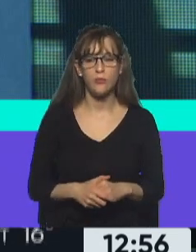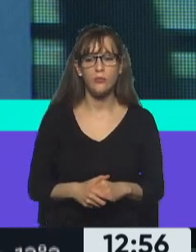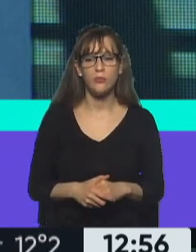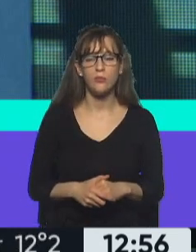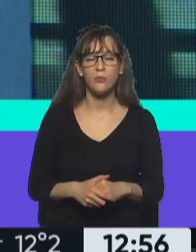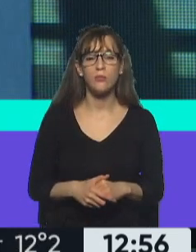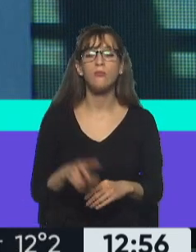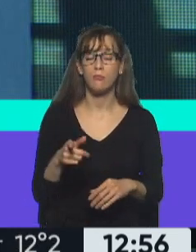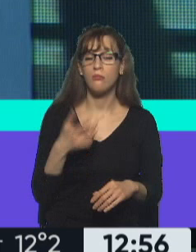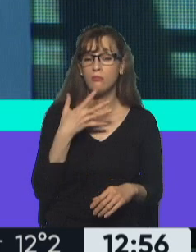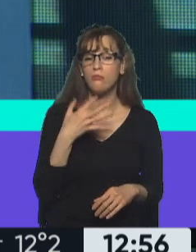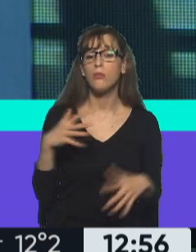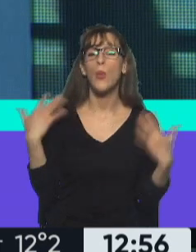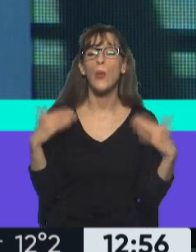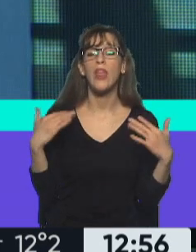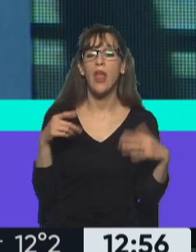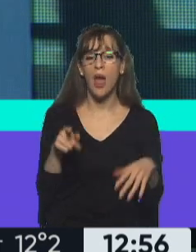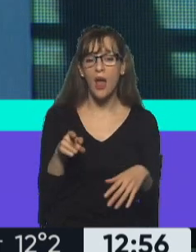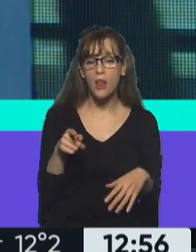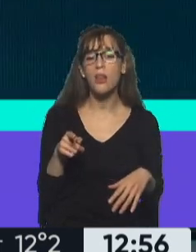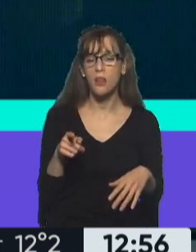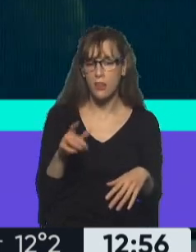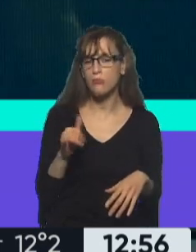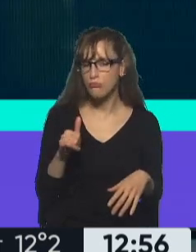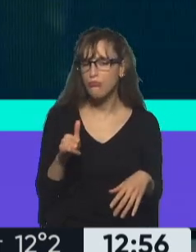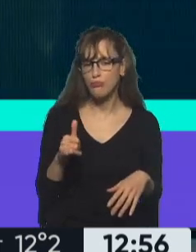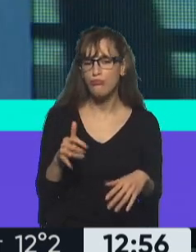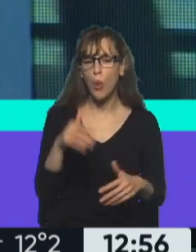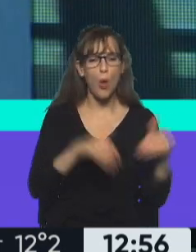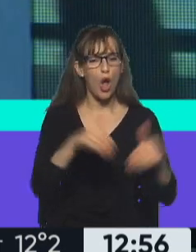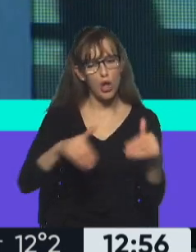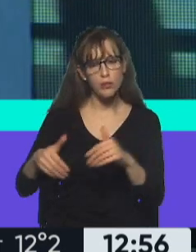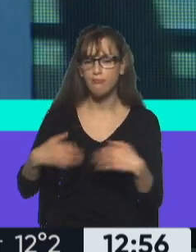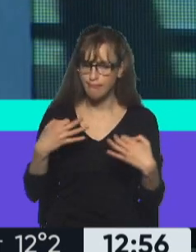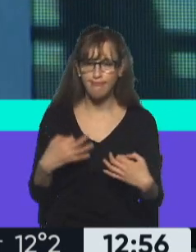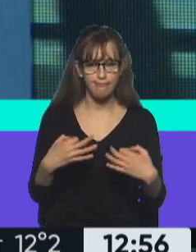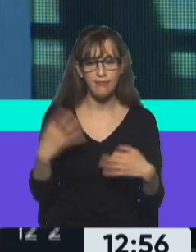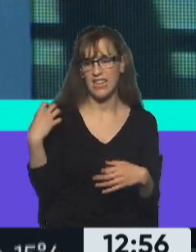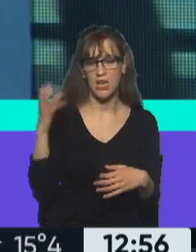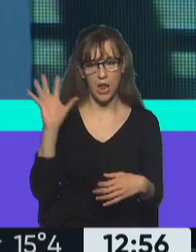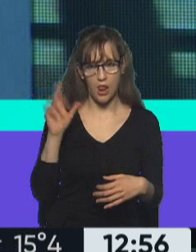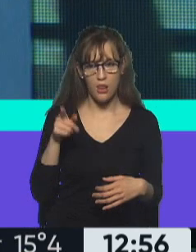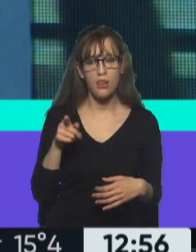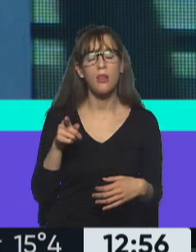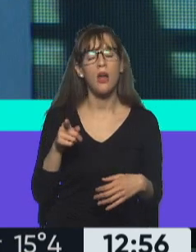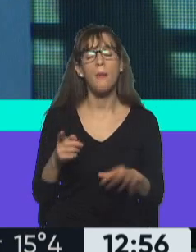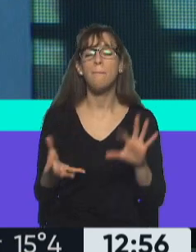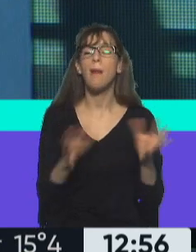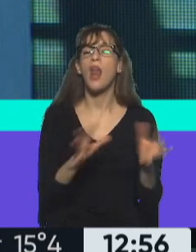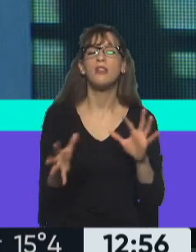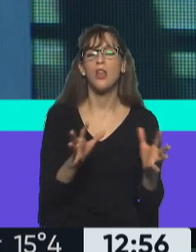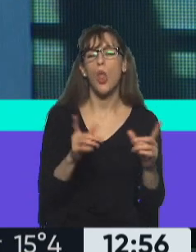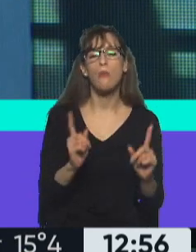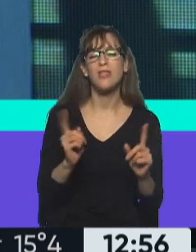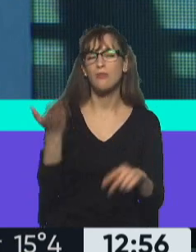retener todos esos votos creo que mayor genialidad retiene la totalidad del voto en la general y es va a ser una elección muy parecida a la de rodríguez